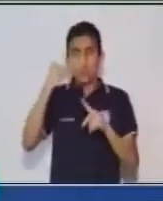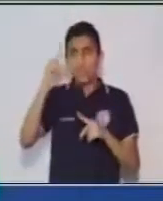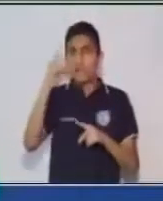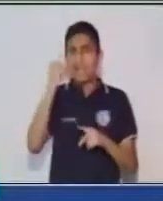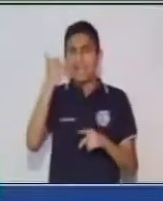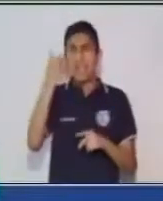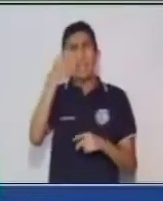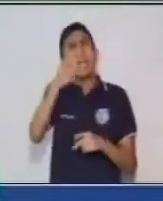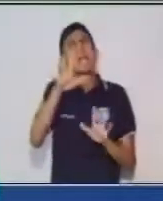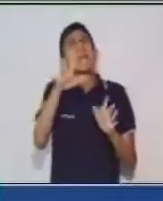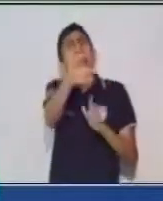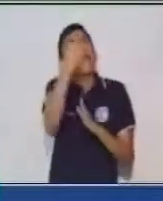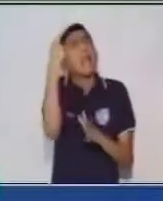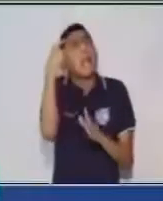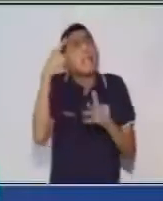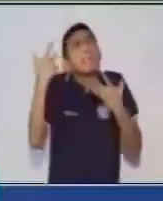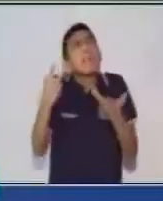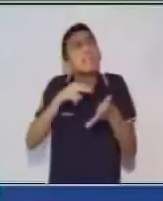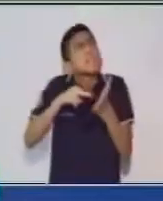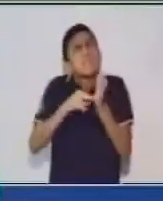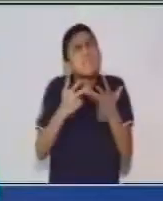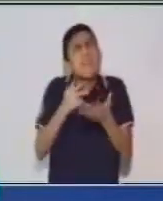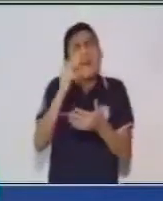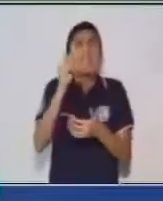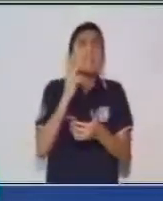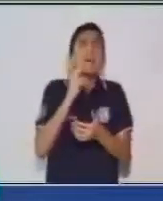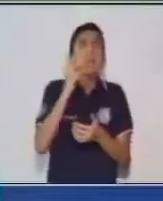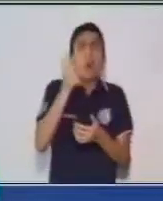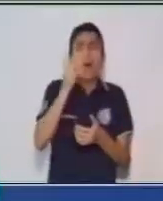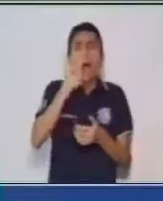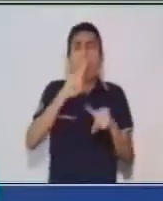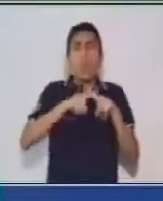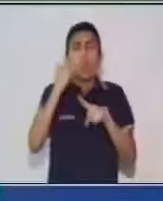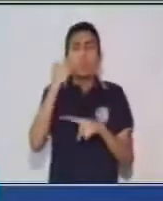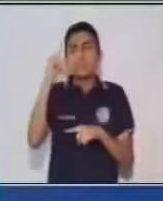es un verbo auxiliar o cuál podrías considerar tú que es un verbo auxiliar?